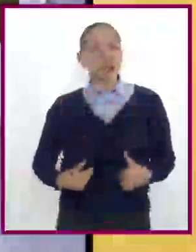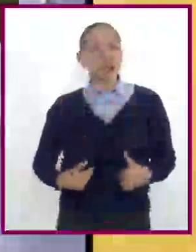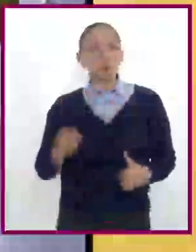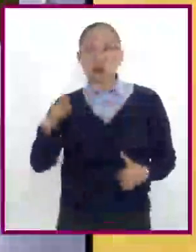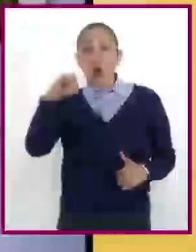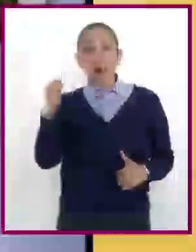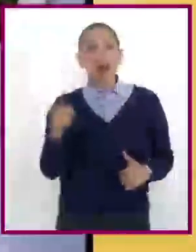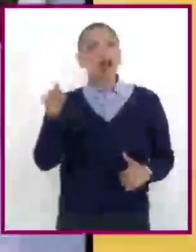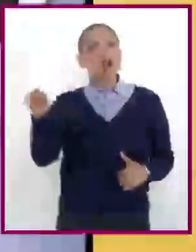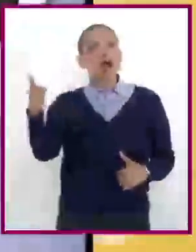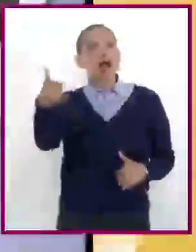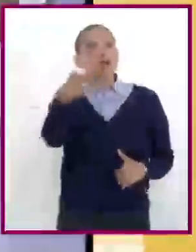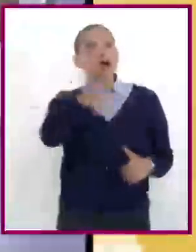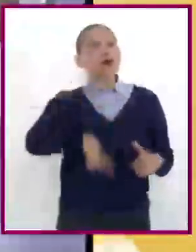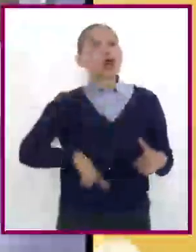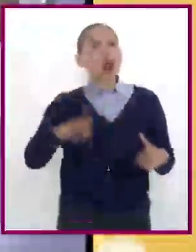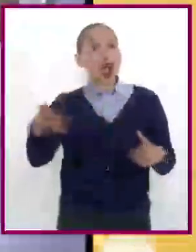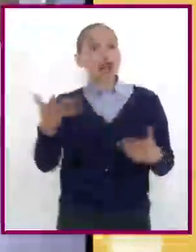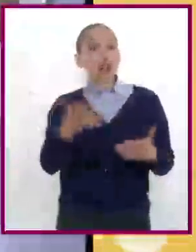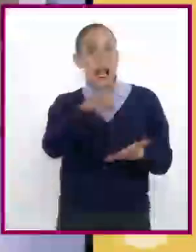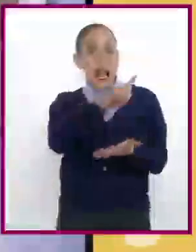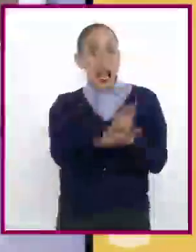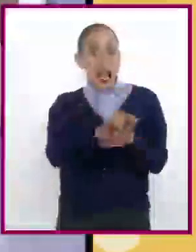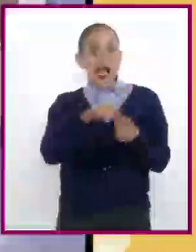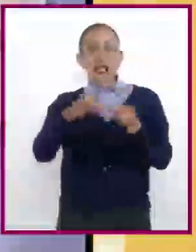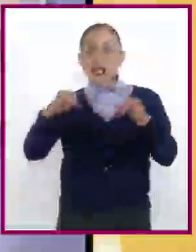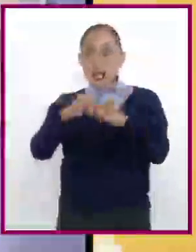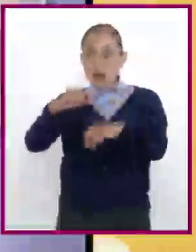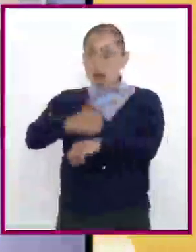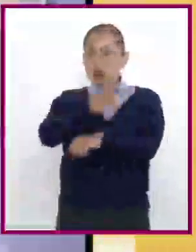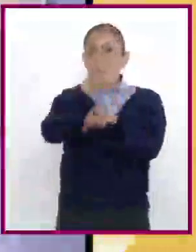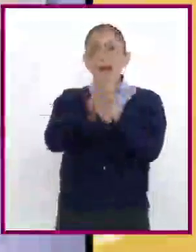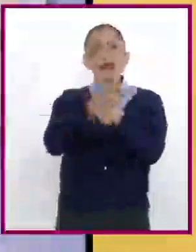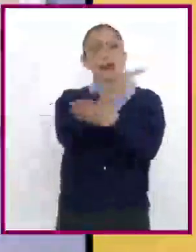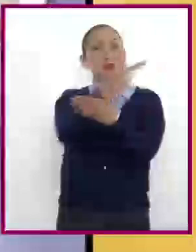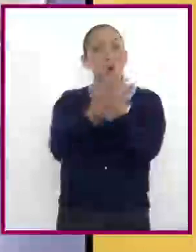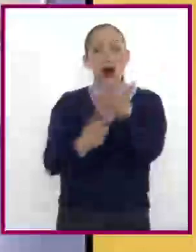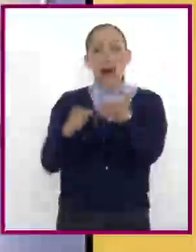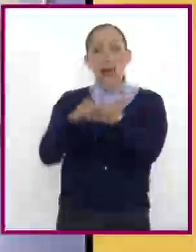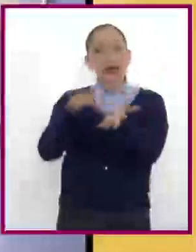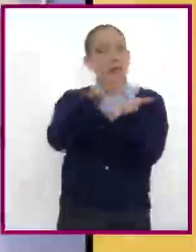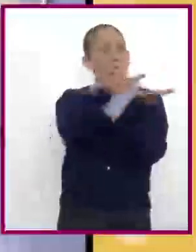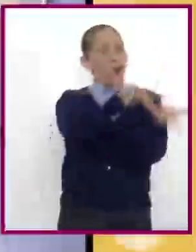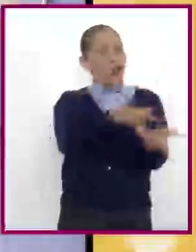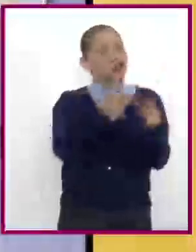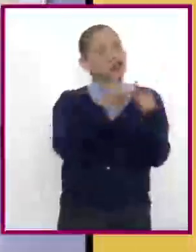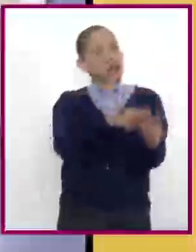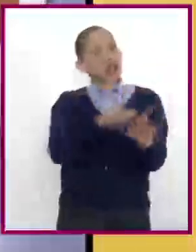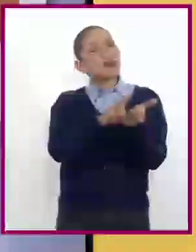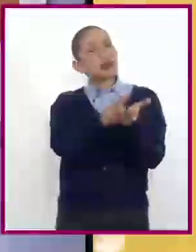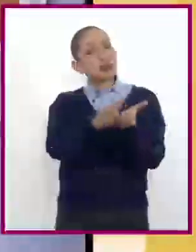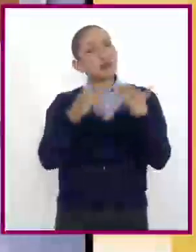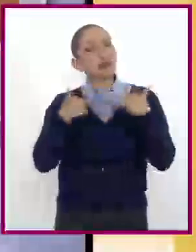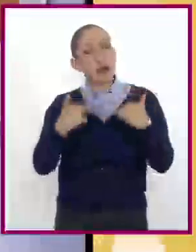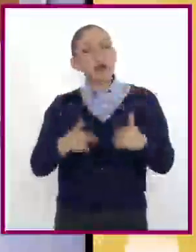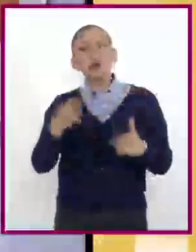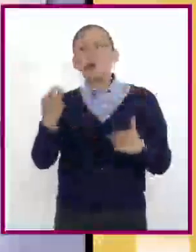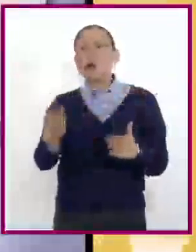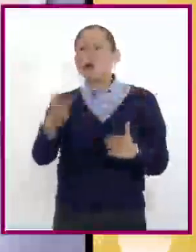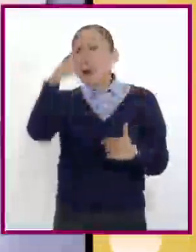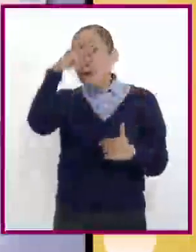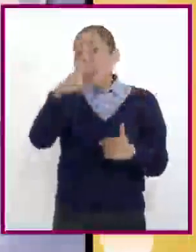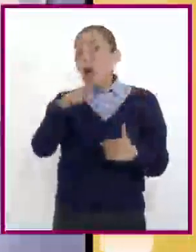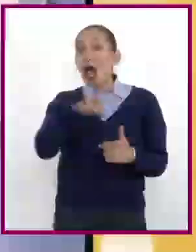una obligación de cada gobierno crear leyes, instituciones y programas que garanticen su ejercicio. Por eso en